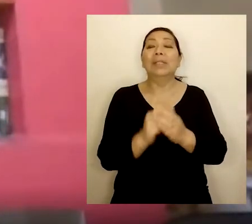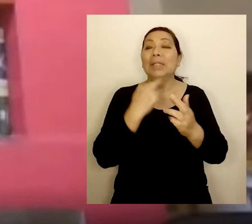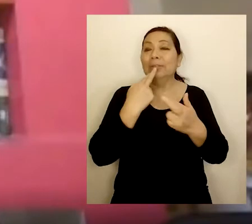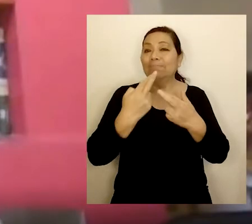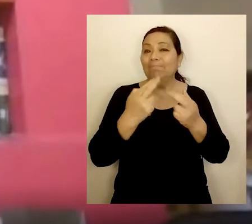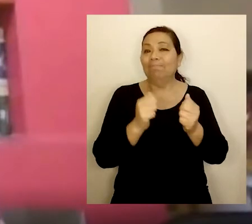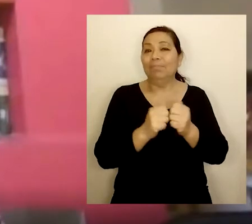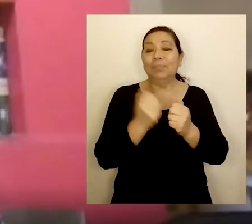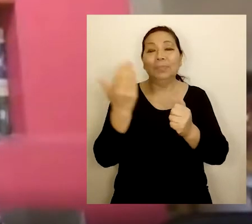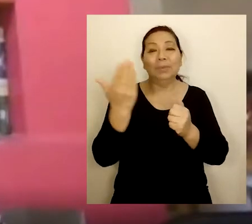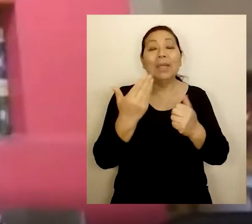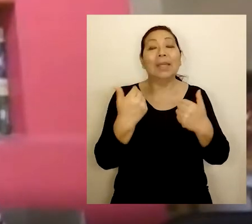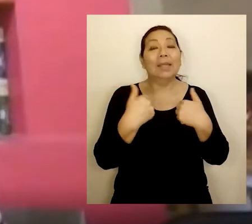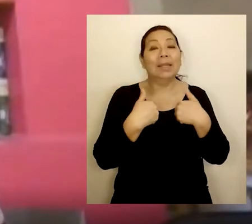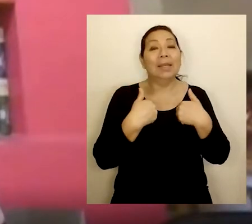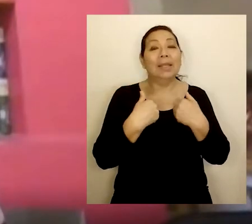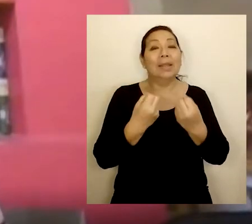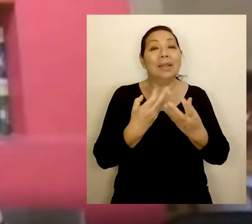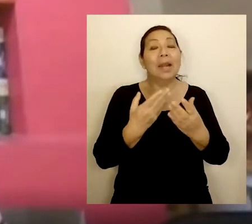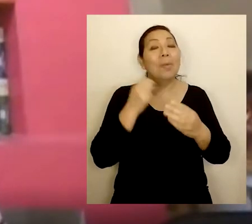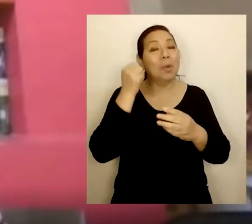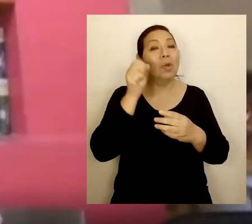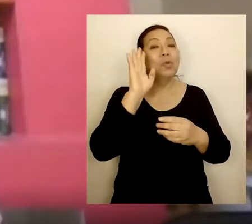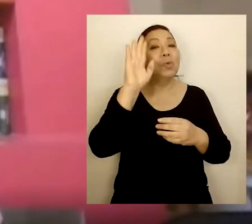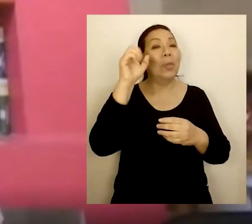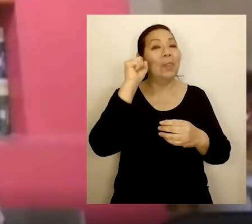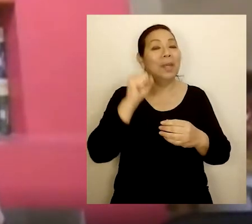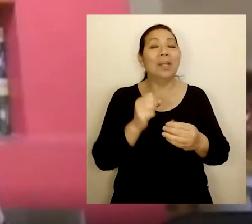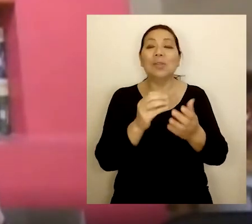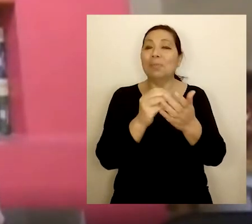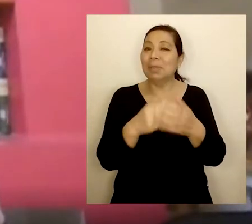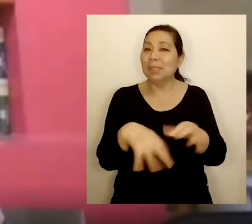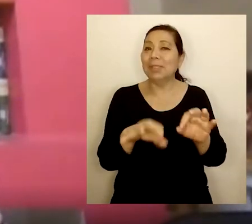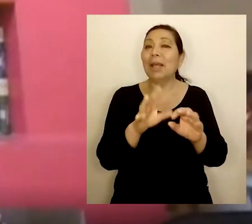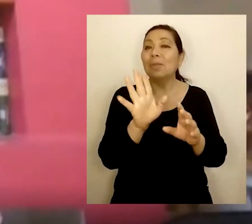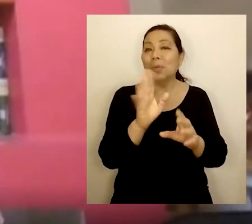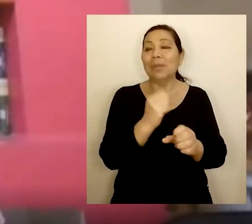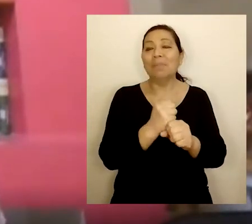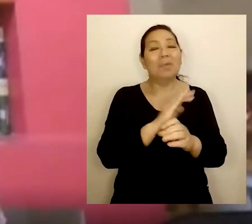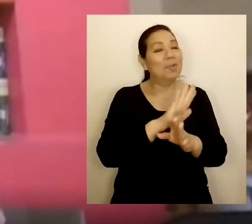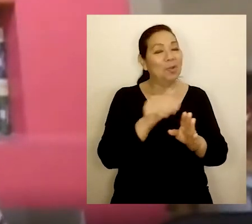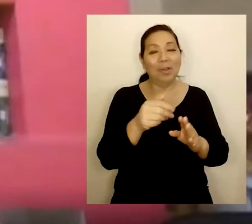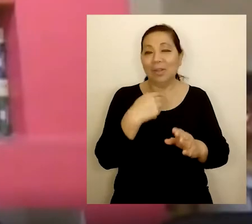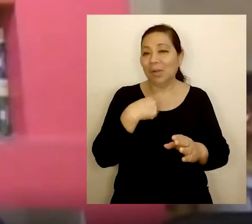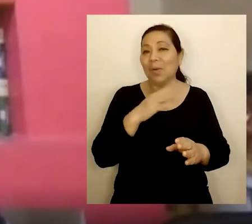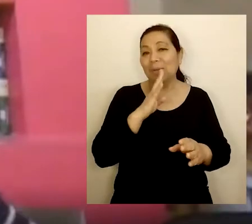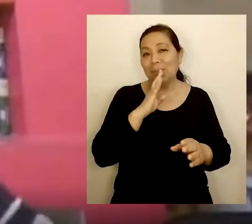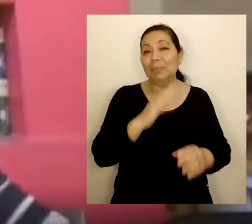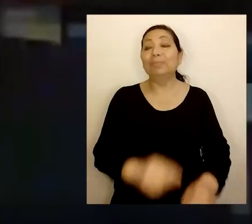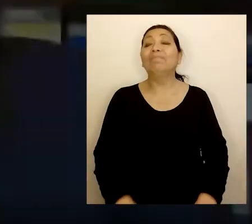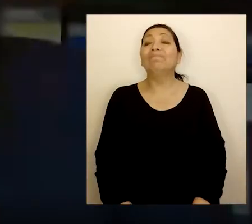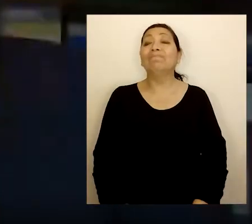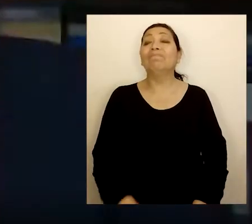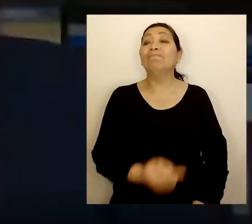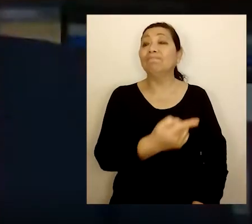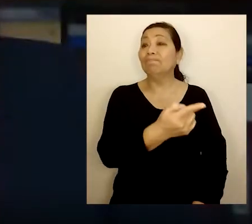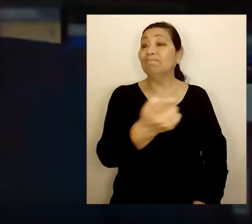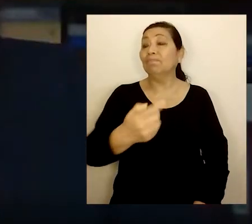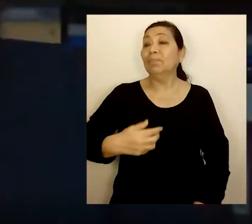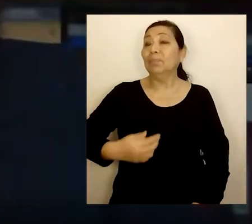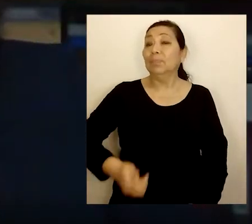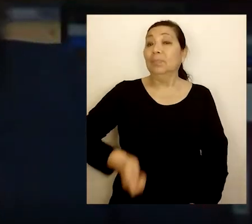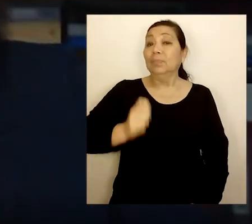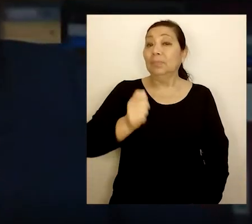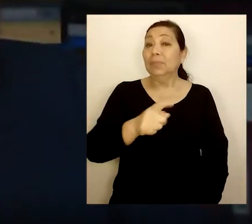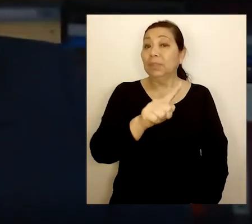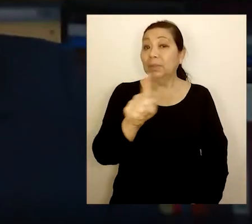a mi patrocinado en el puesto de trabajo que tenía hasta antes de la violación de su derecho fundamental al trabajo. Eso es todo, señora magistrada. Se consulta a los señores